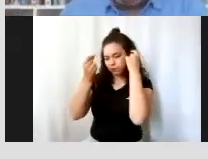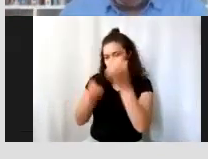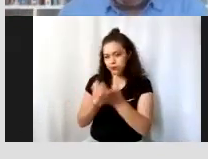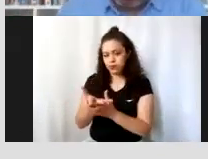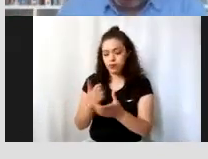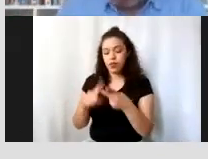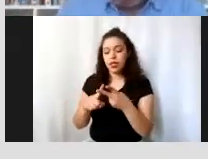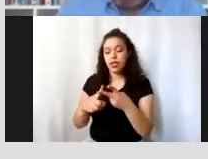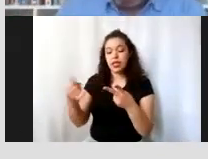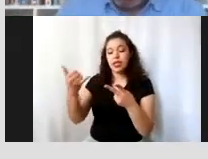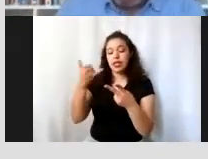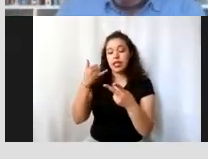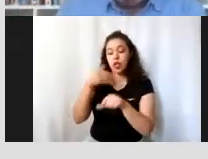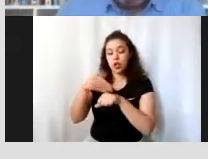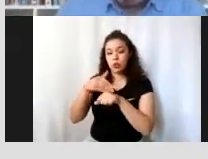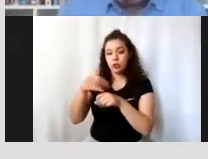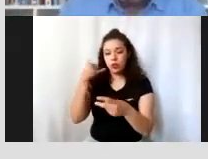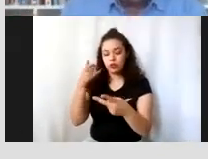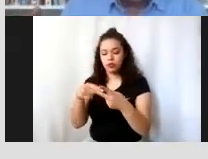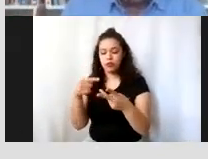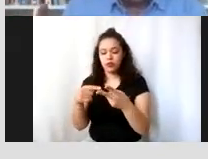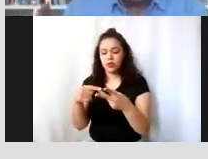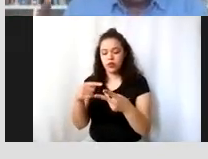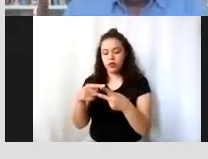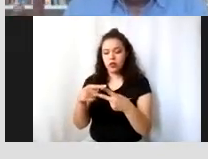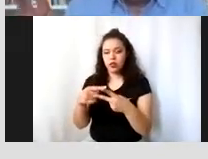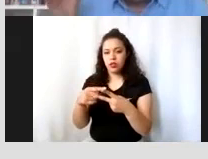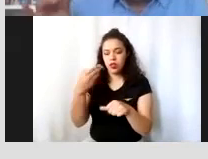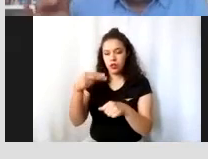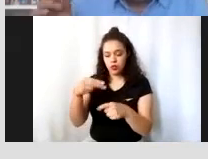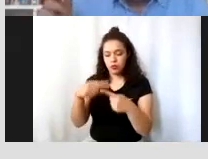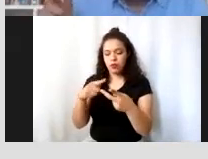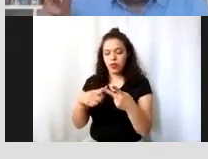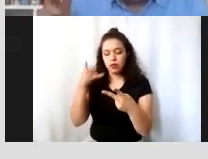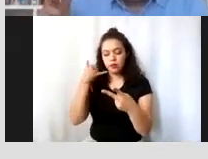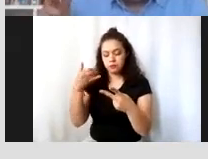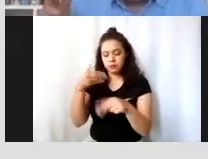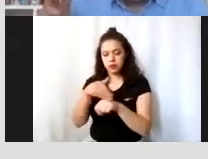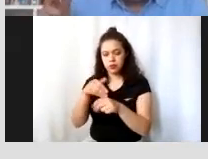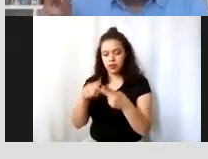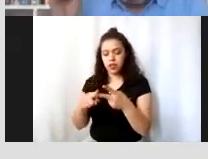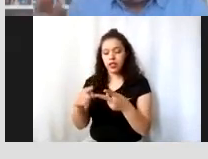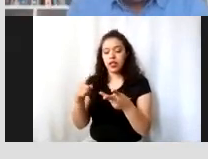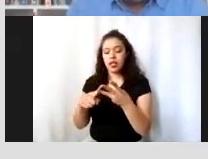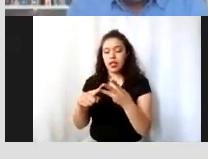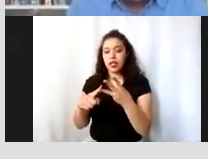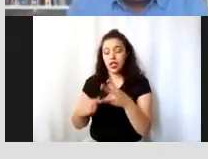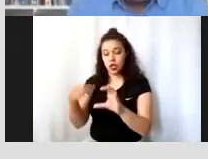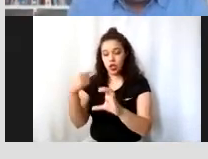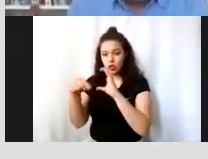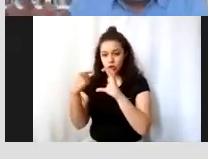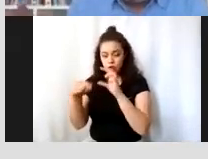teléfono celular, por lo menos estos dos datos, nombre, teléfono celular, también conservas dato académico, correo